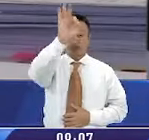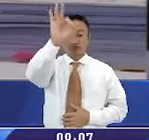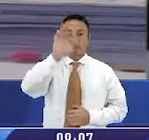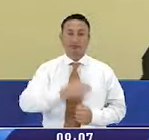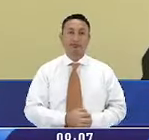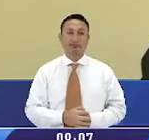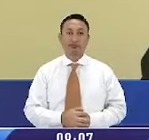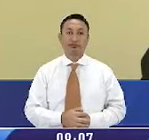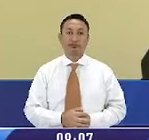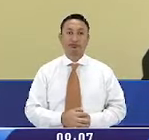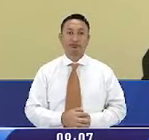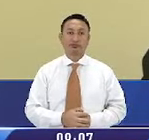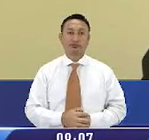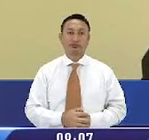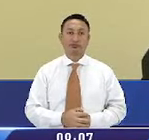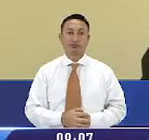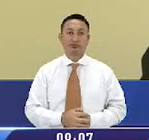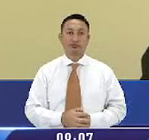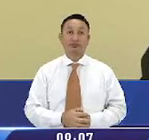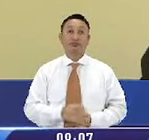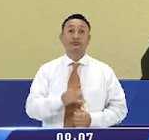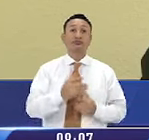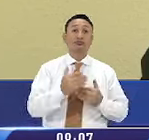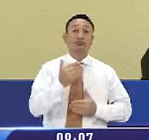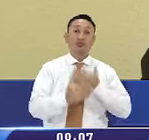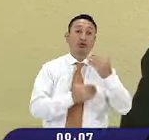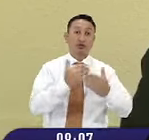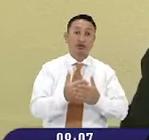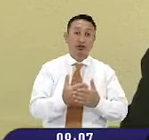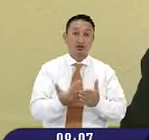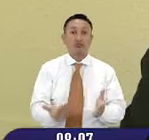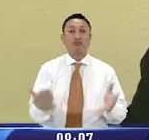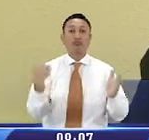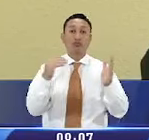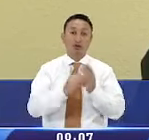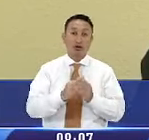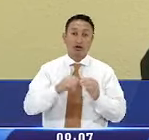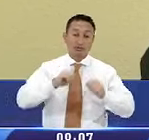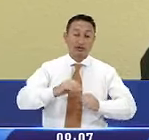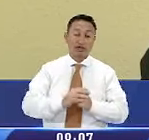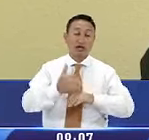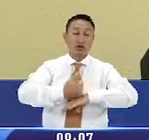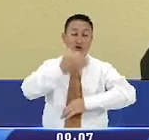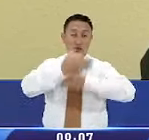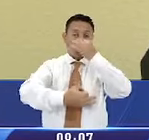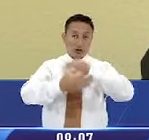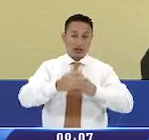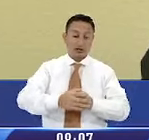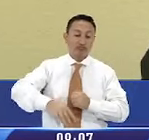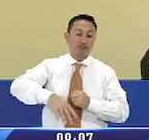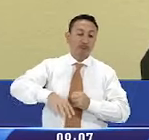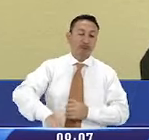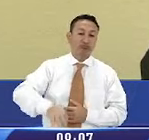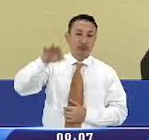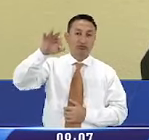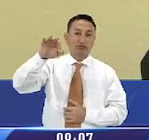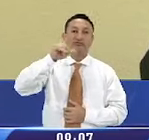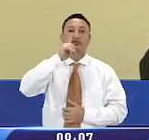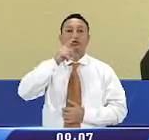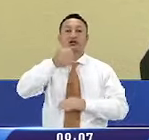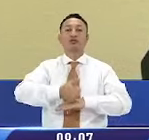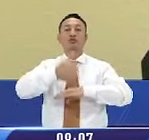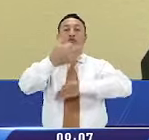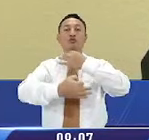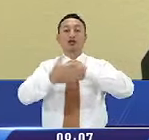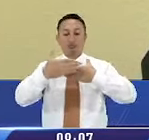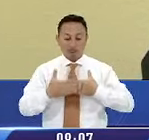magistrado. Eso significa que el proceso va a pasar nuevamente a un sorteo de jueces para que se determine cuál va a ser el juez que va a